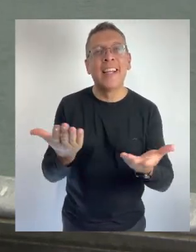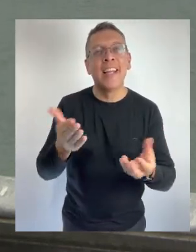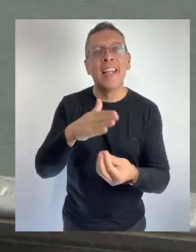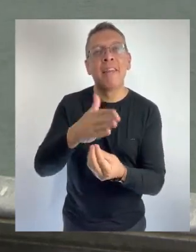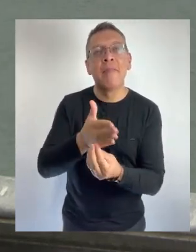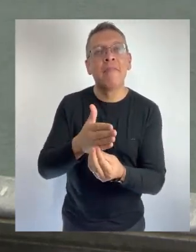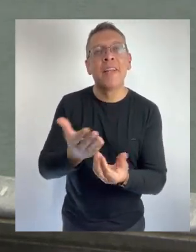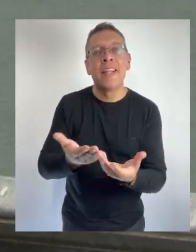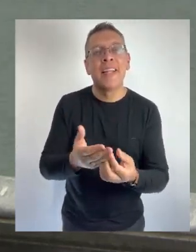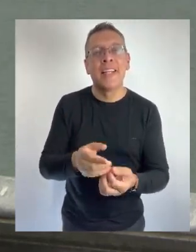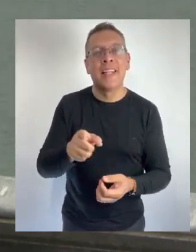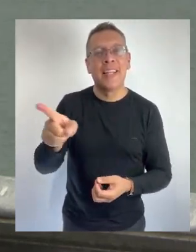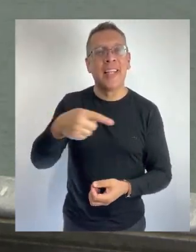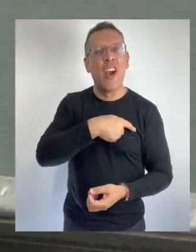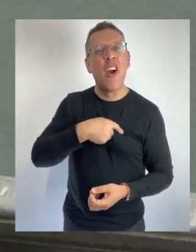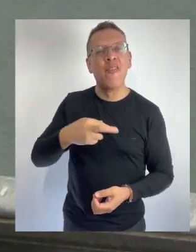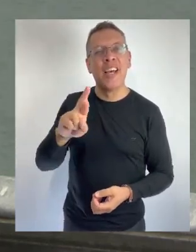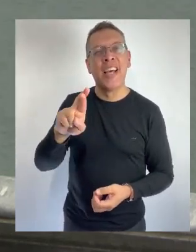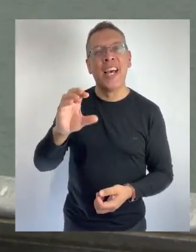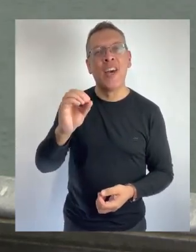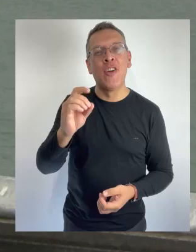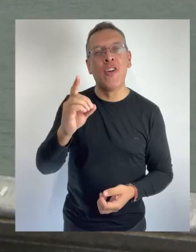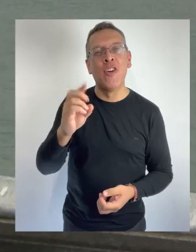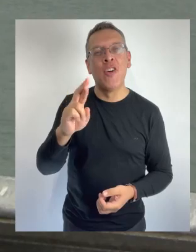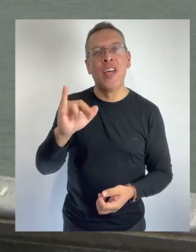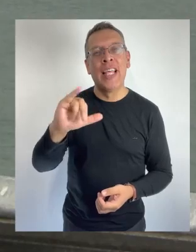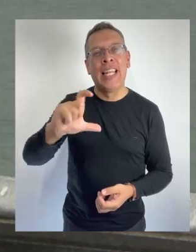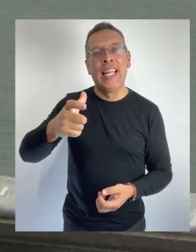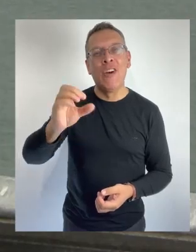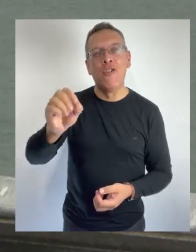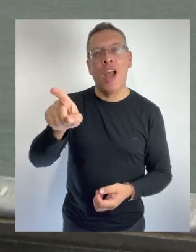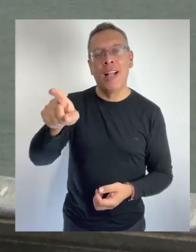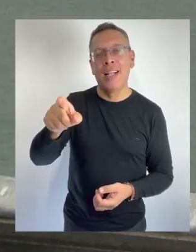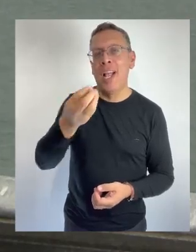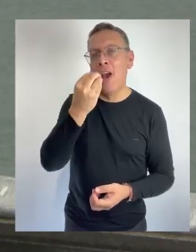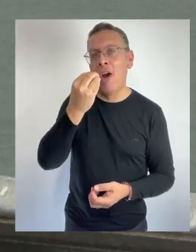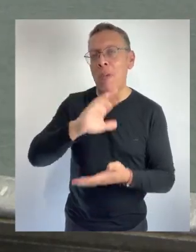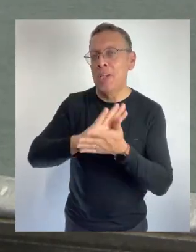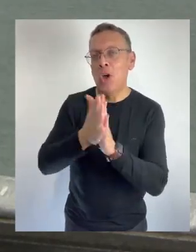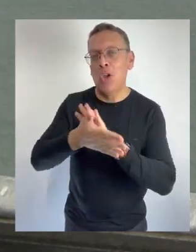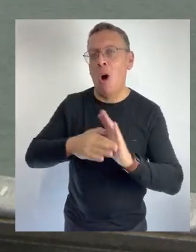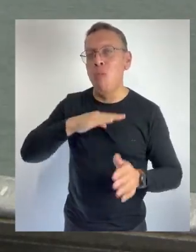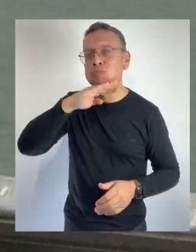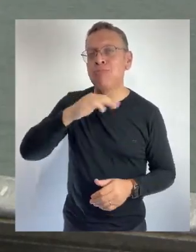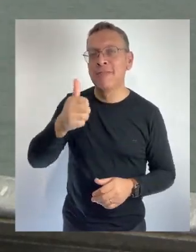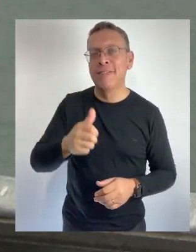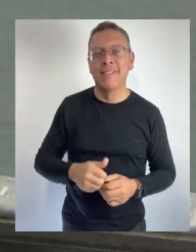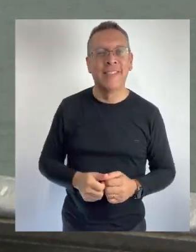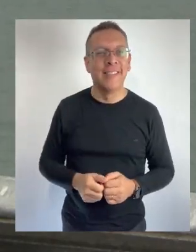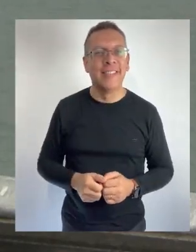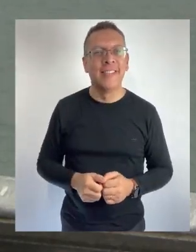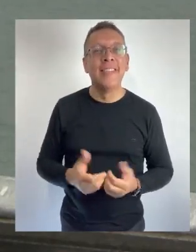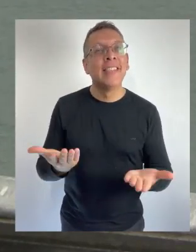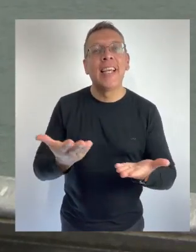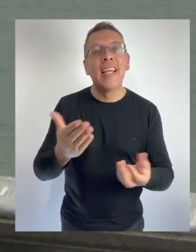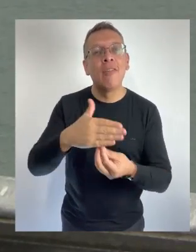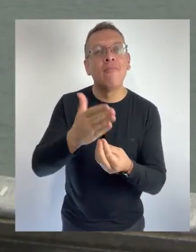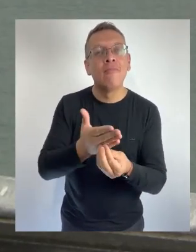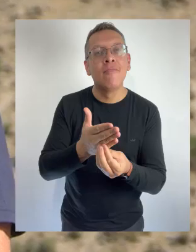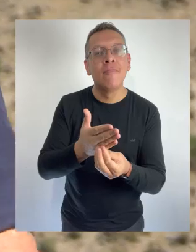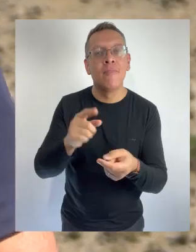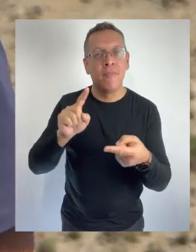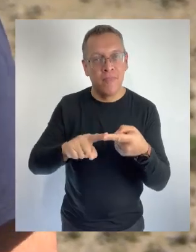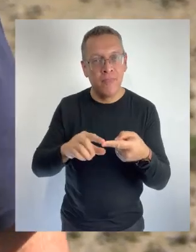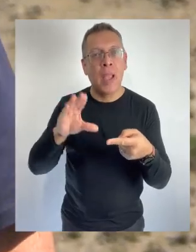Se llama Rodrigo, para que todos sepan. Algo muy sencillo que todos pueden hacer a la casa. Perfecto. Muy sencillo. Un pato y verdura